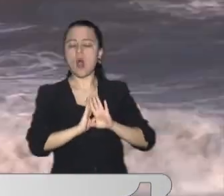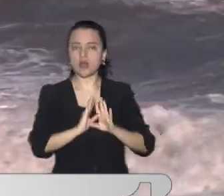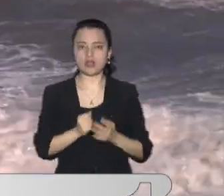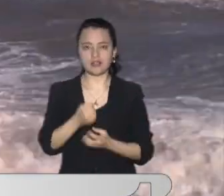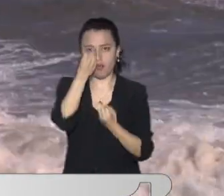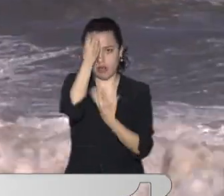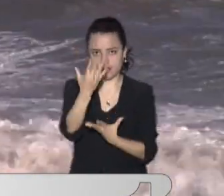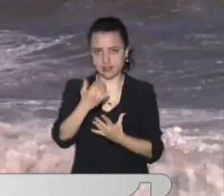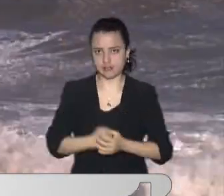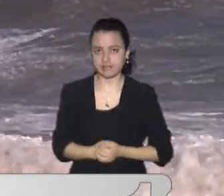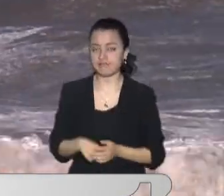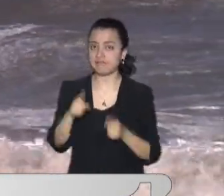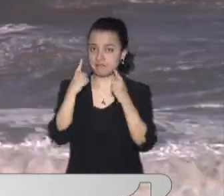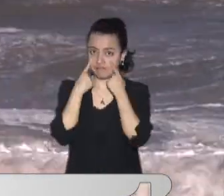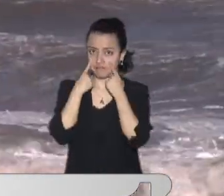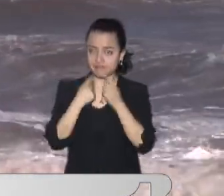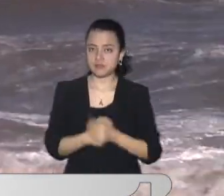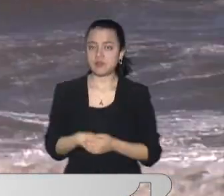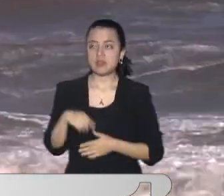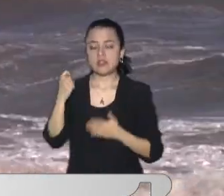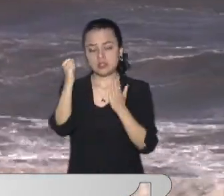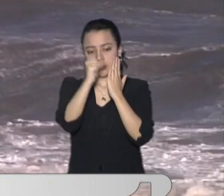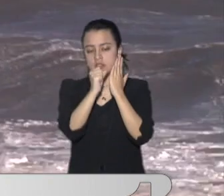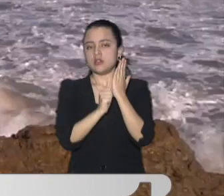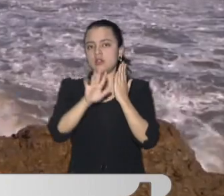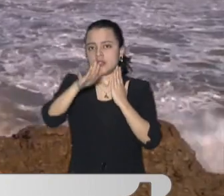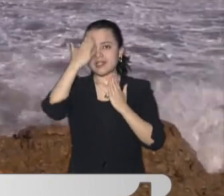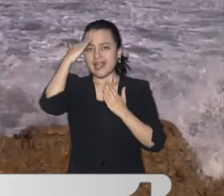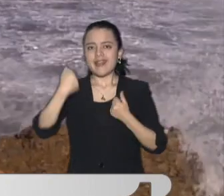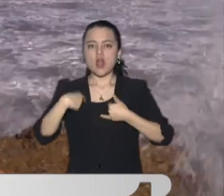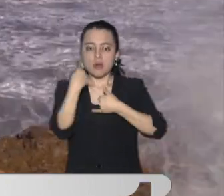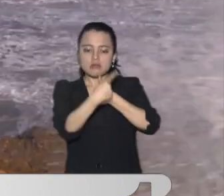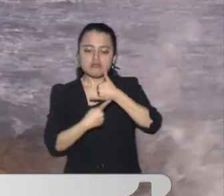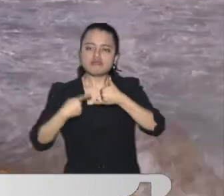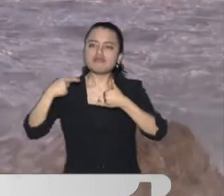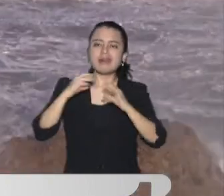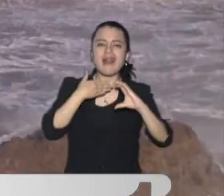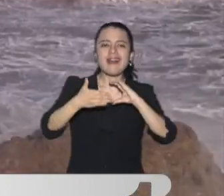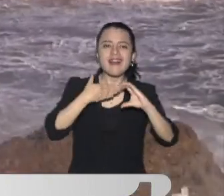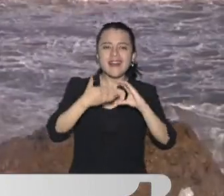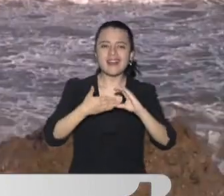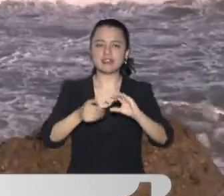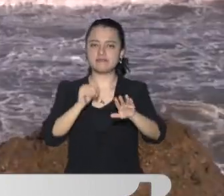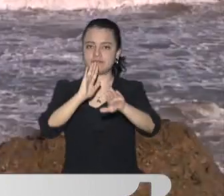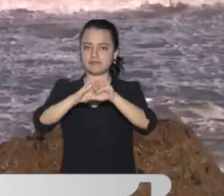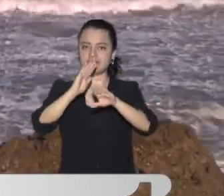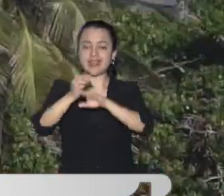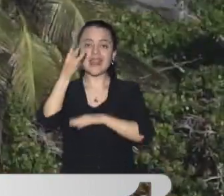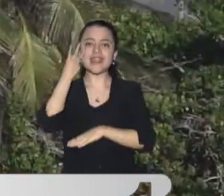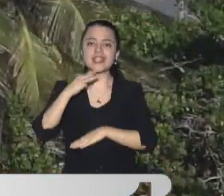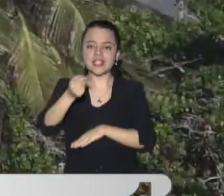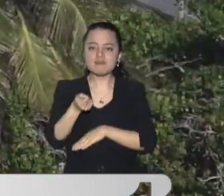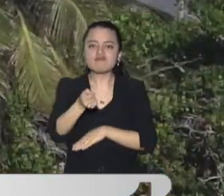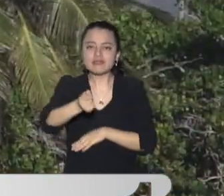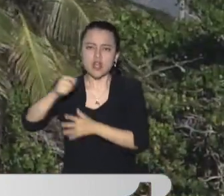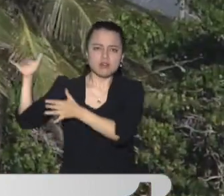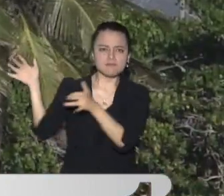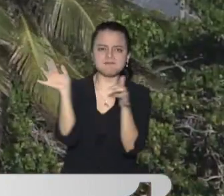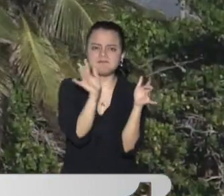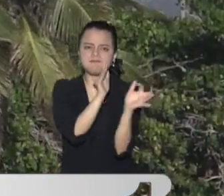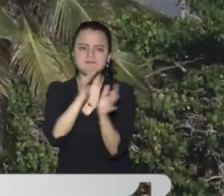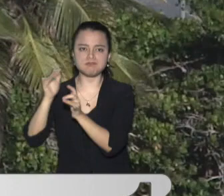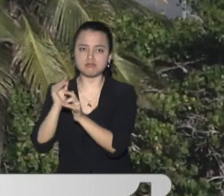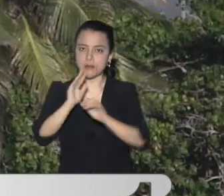ante esta alerta. De acuerdo a los pronósticos del IDEAN, se prevén fuertes vientos durante los próximos 3 días. Por lo tanto, se les recomienda